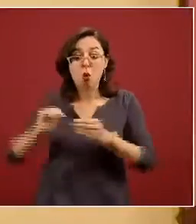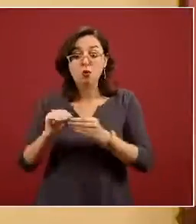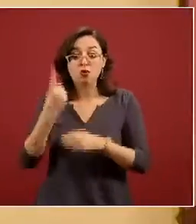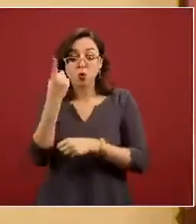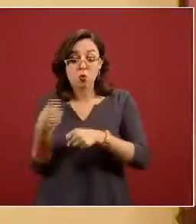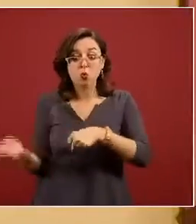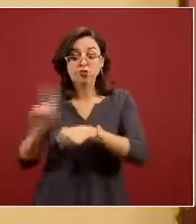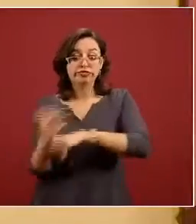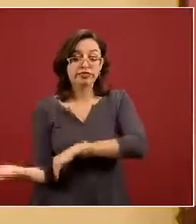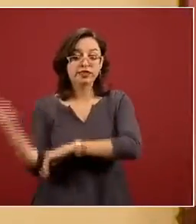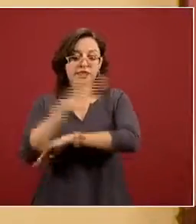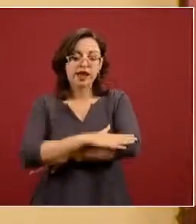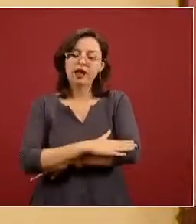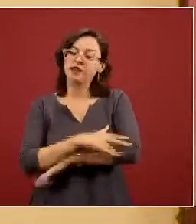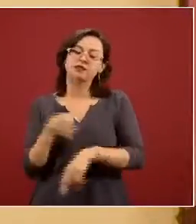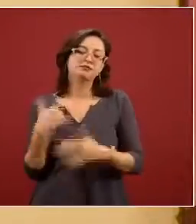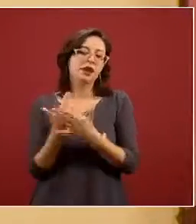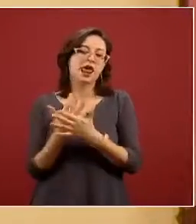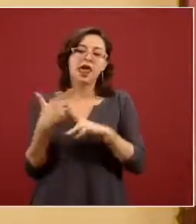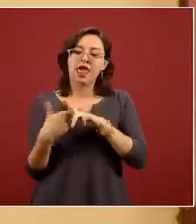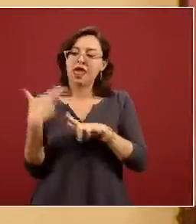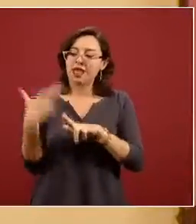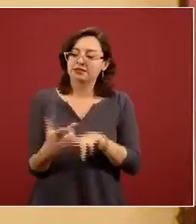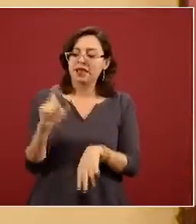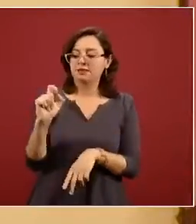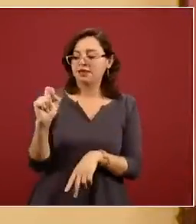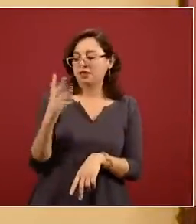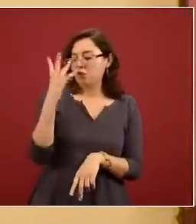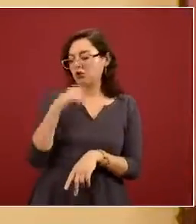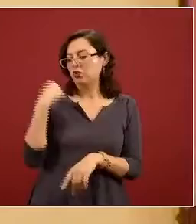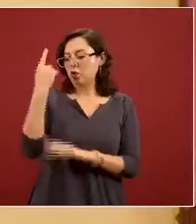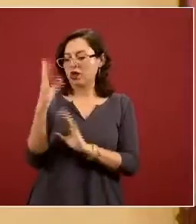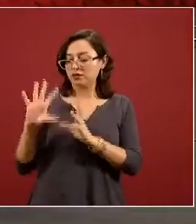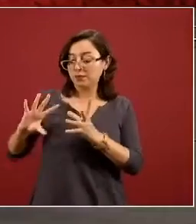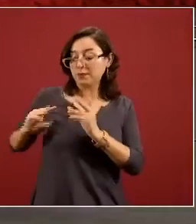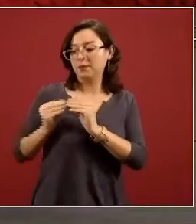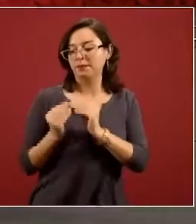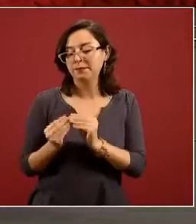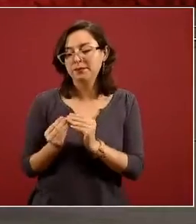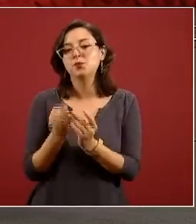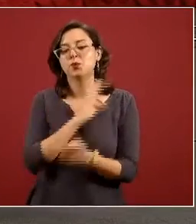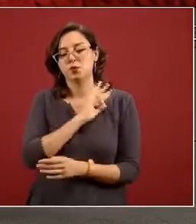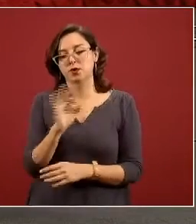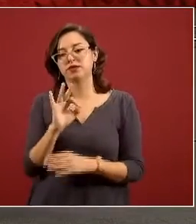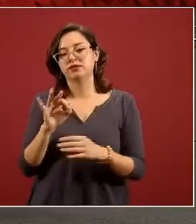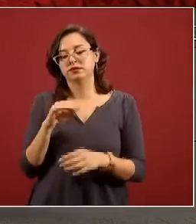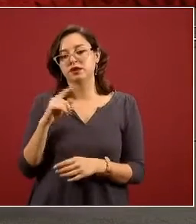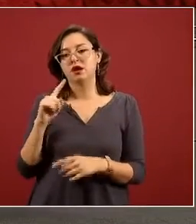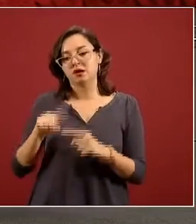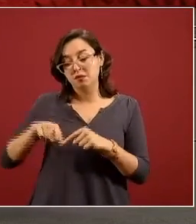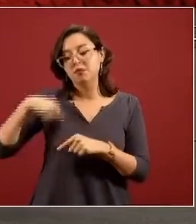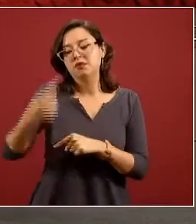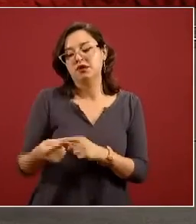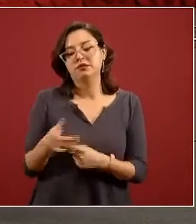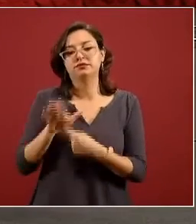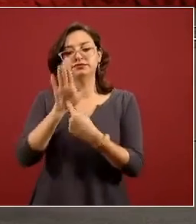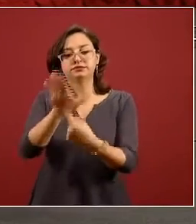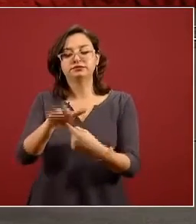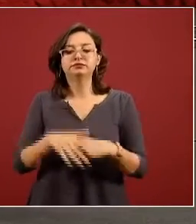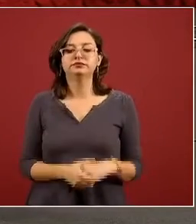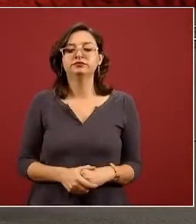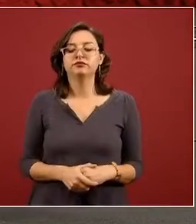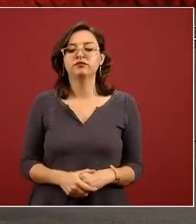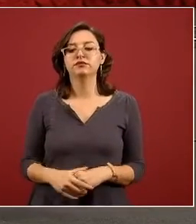cortes que comprendan 24 horas completas de un día reportado. Entonces es el reporte del día 25. Camas Irak